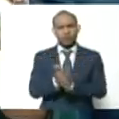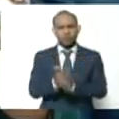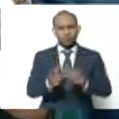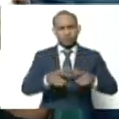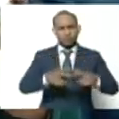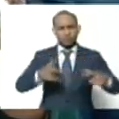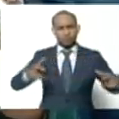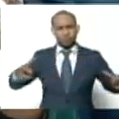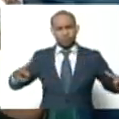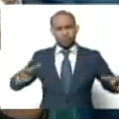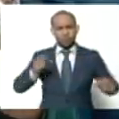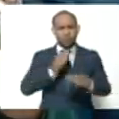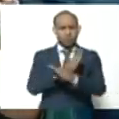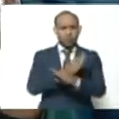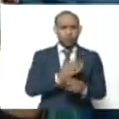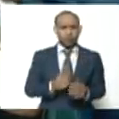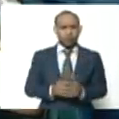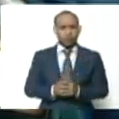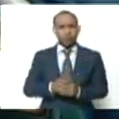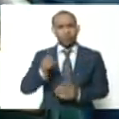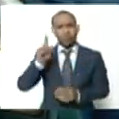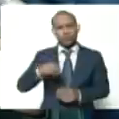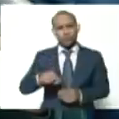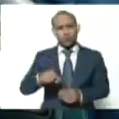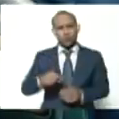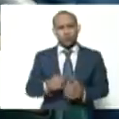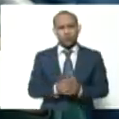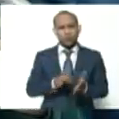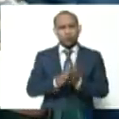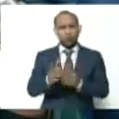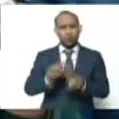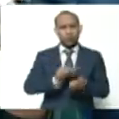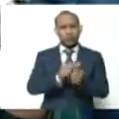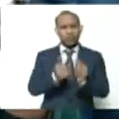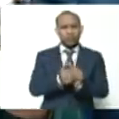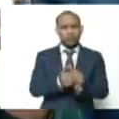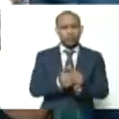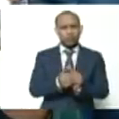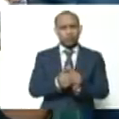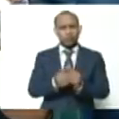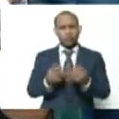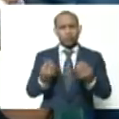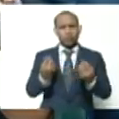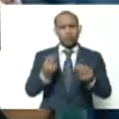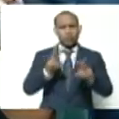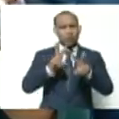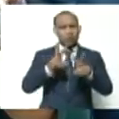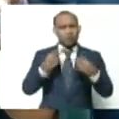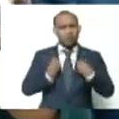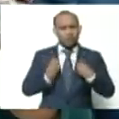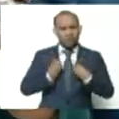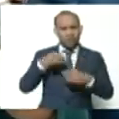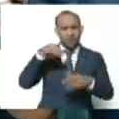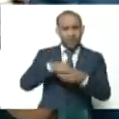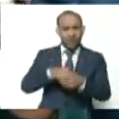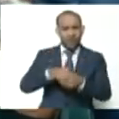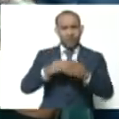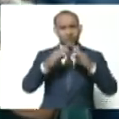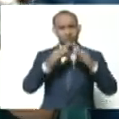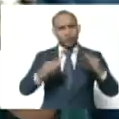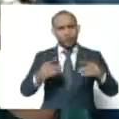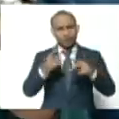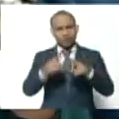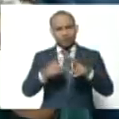el bloqueo, también se agudizan las condiciones de convivencia a lo interno de muchos hogares y por